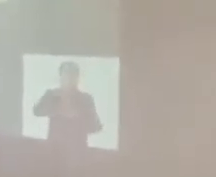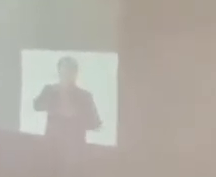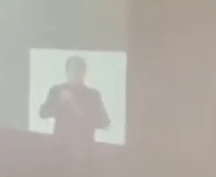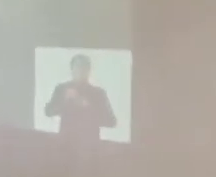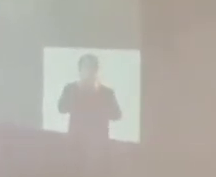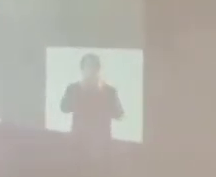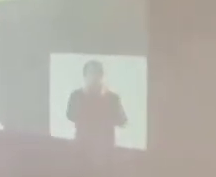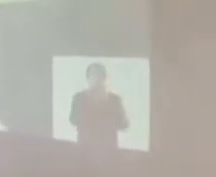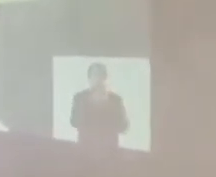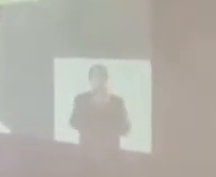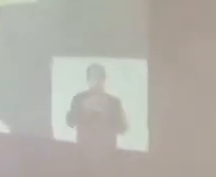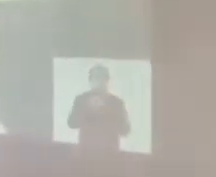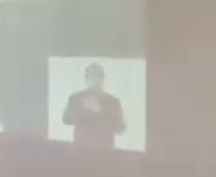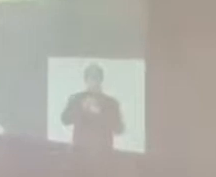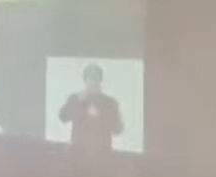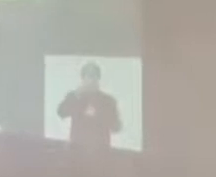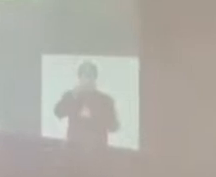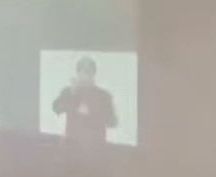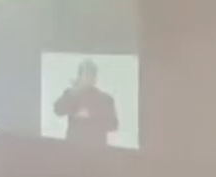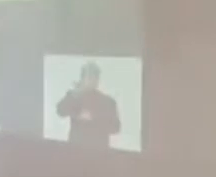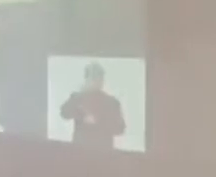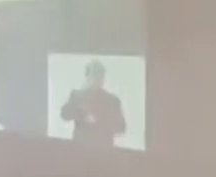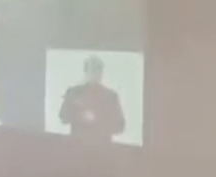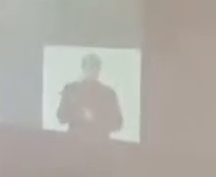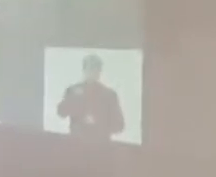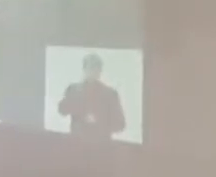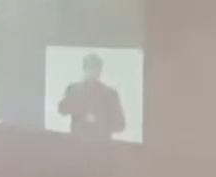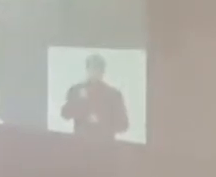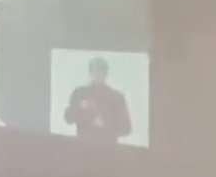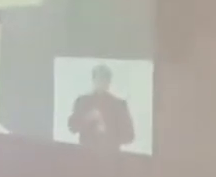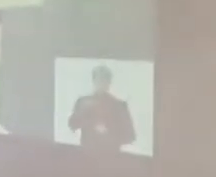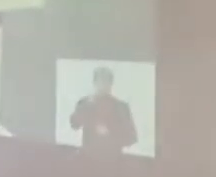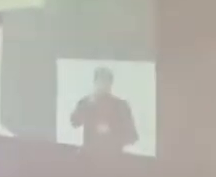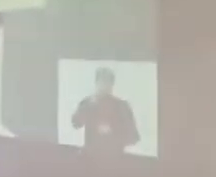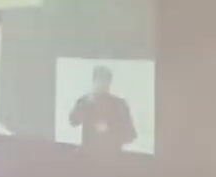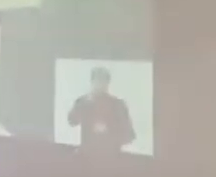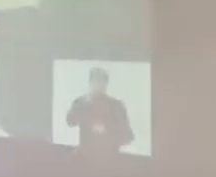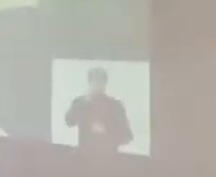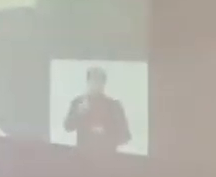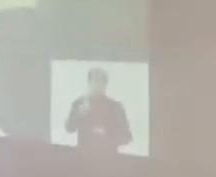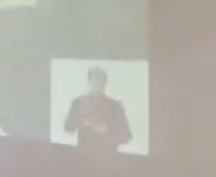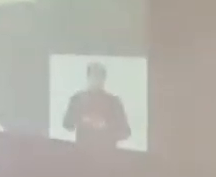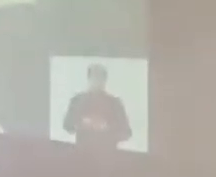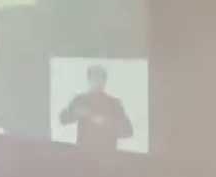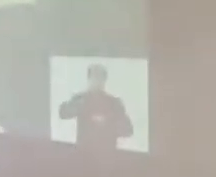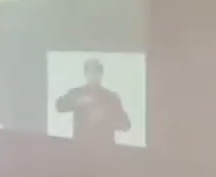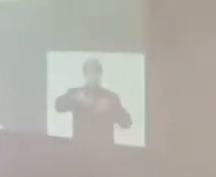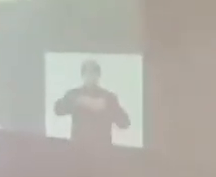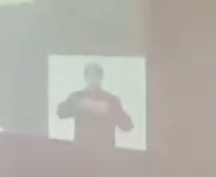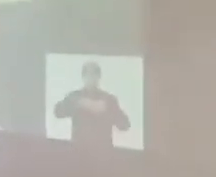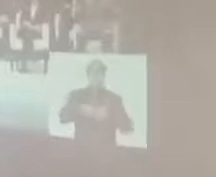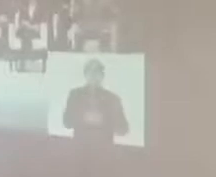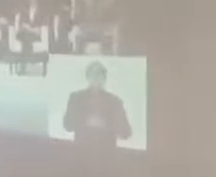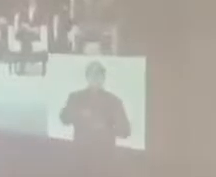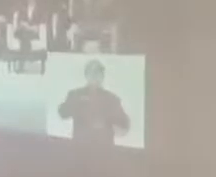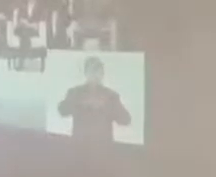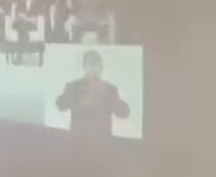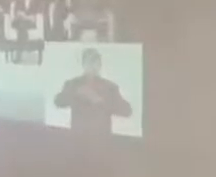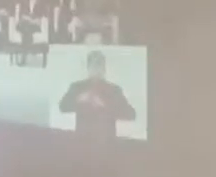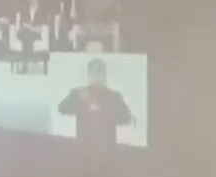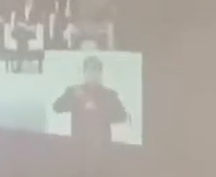la jefa de gobierno. Sin embargo, hoy aquí en Viva México, del ejido del municipio de Tapachula, pues